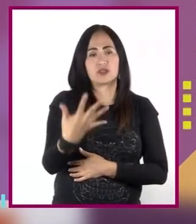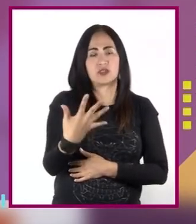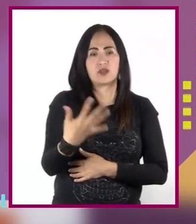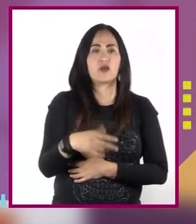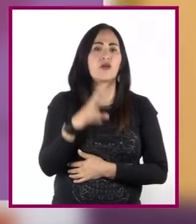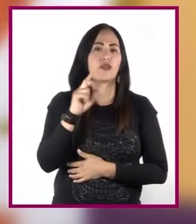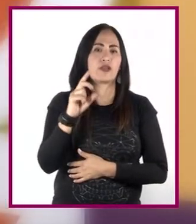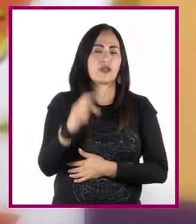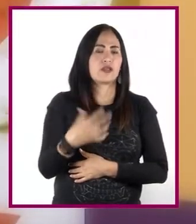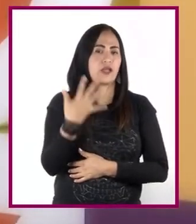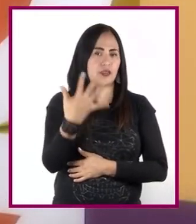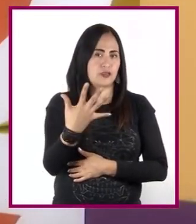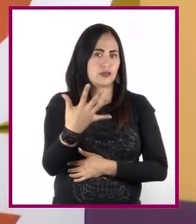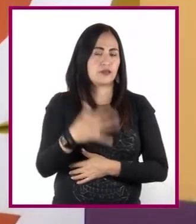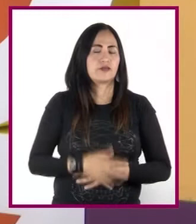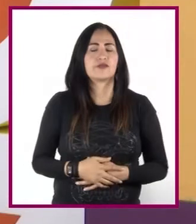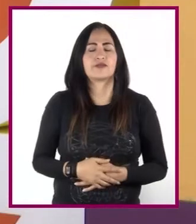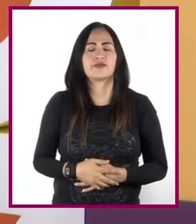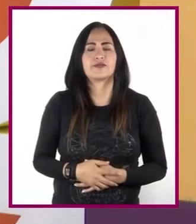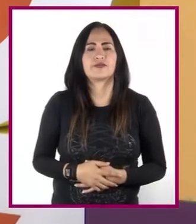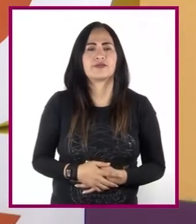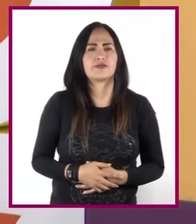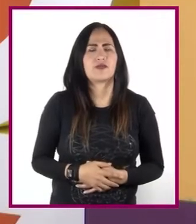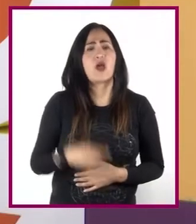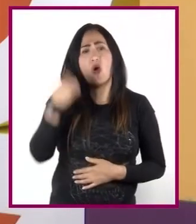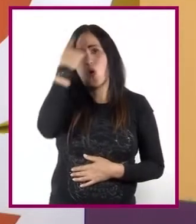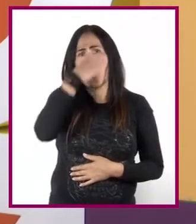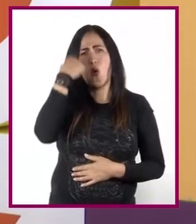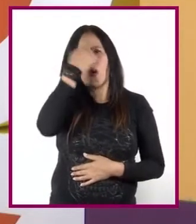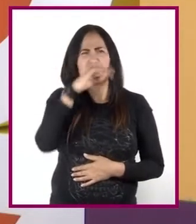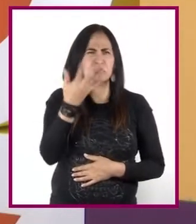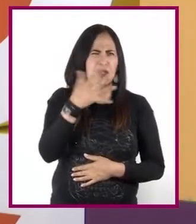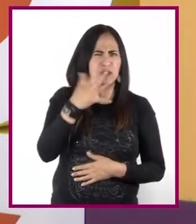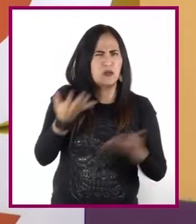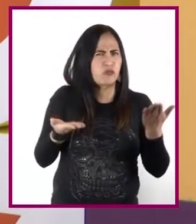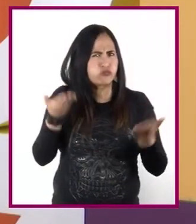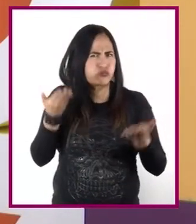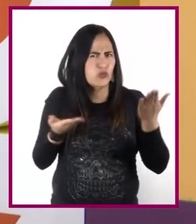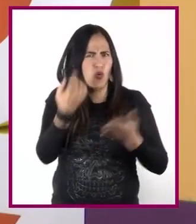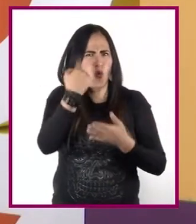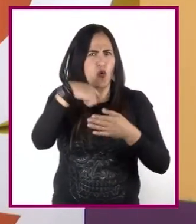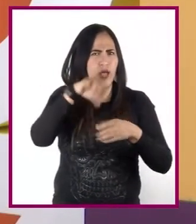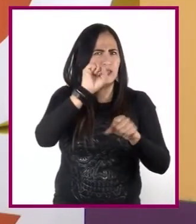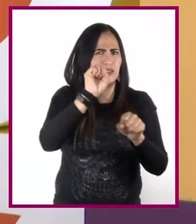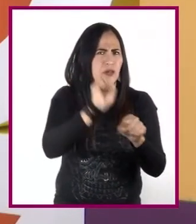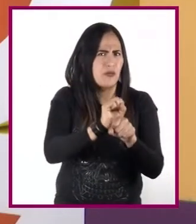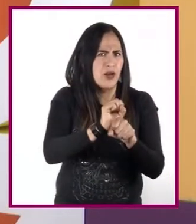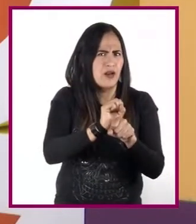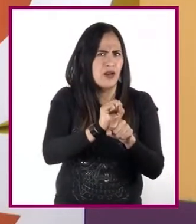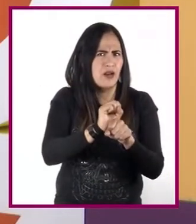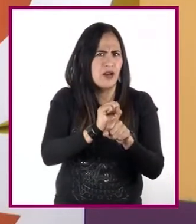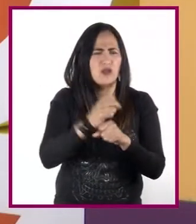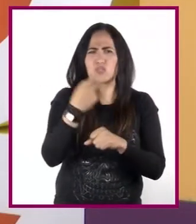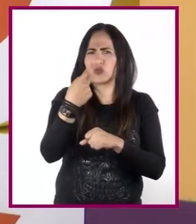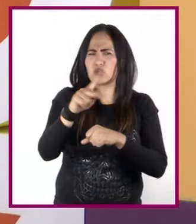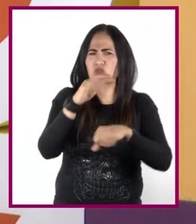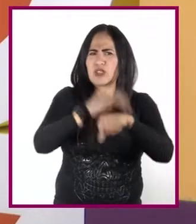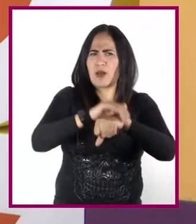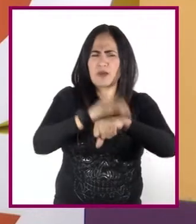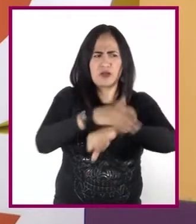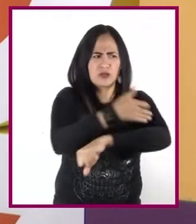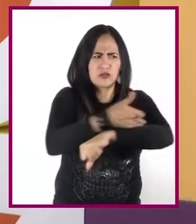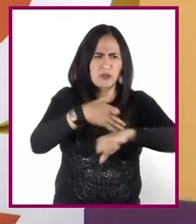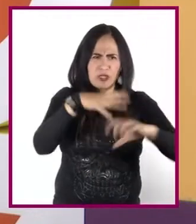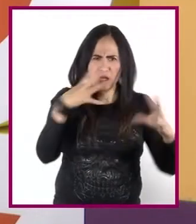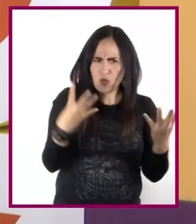y 35. ¿Cuántas horas en promedio por semana navegan en sus redes sociales los amigos y la familia